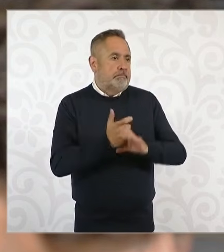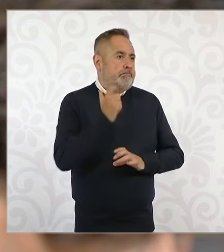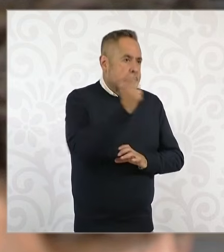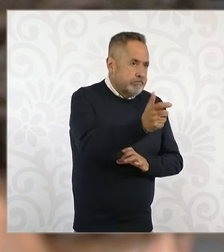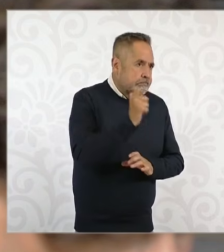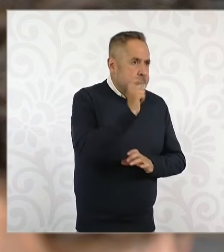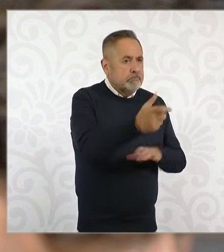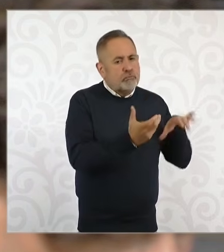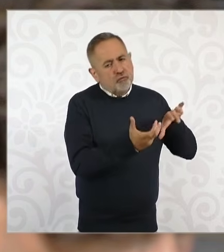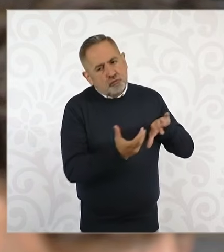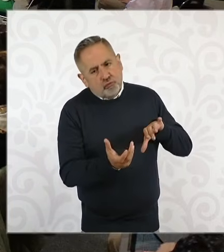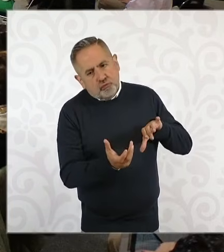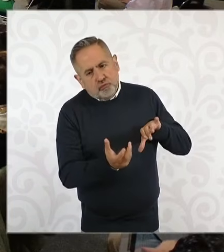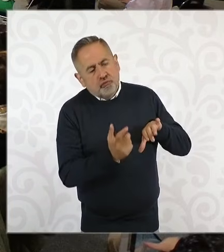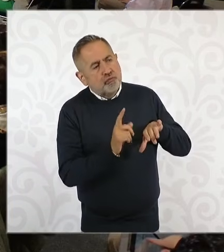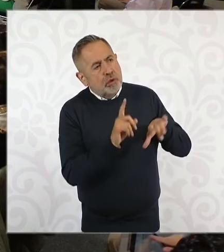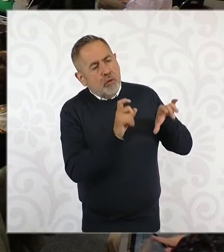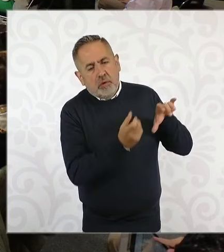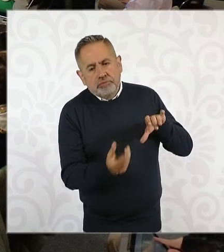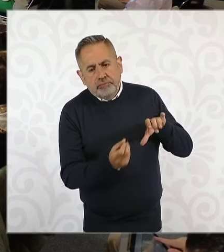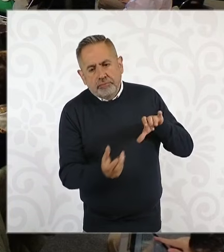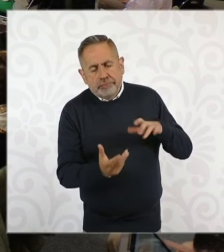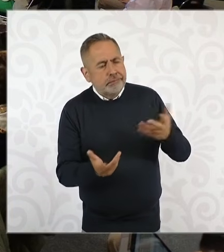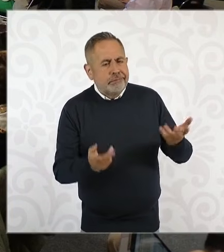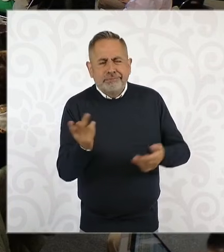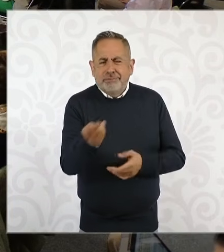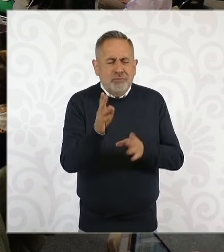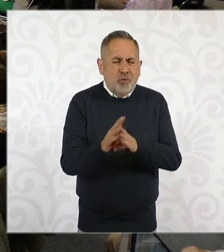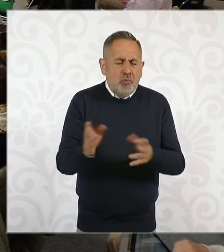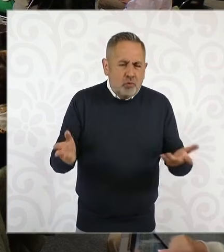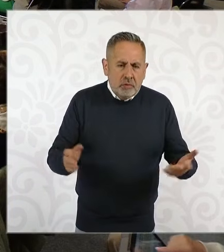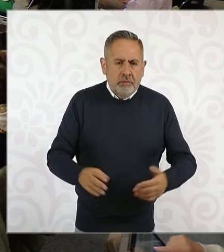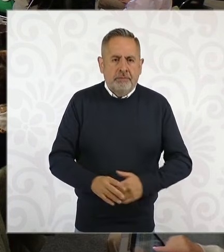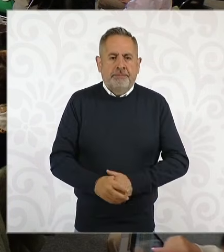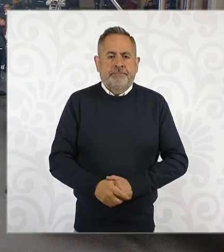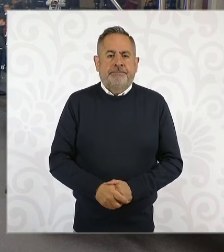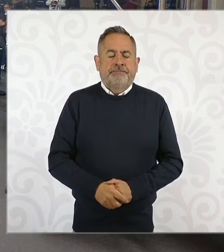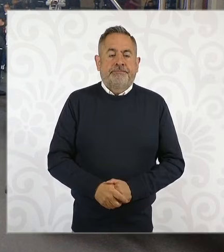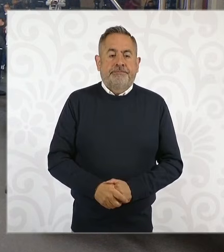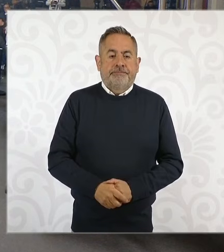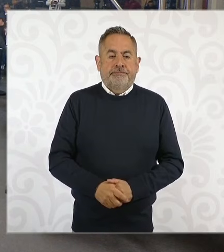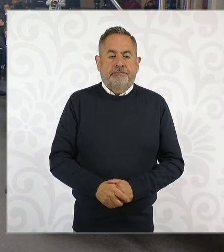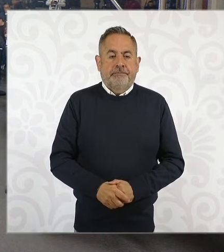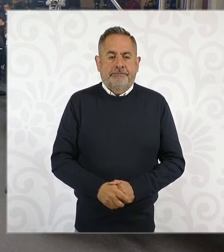este tipo, Presidenta. ¿Quieren comentar de San Luis?